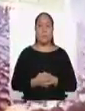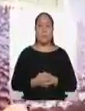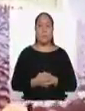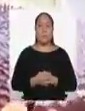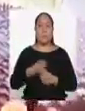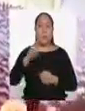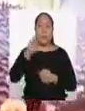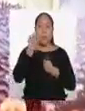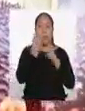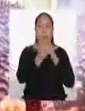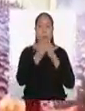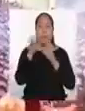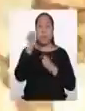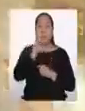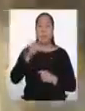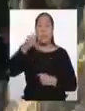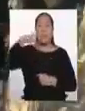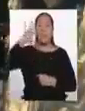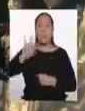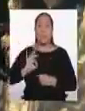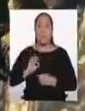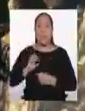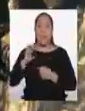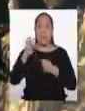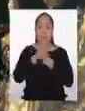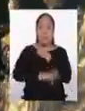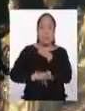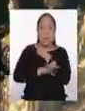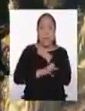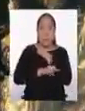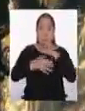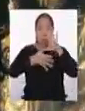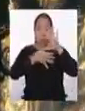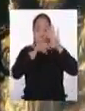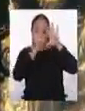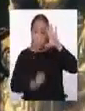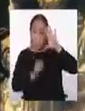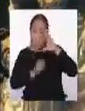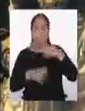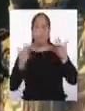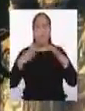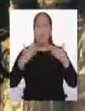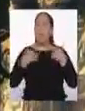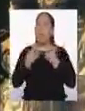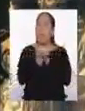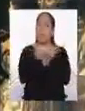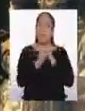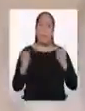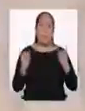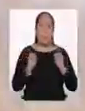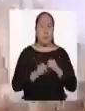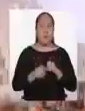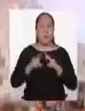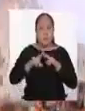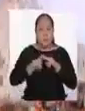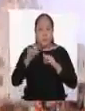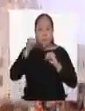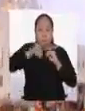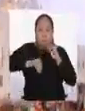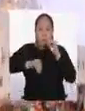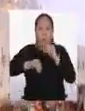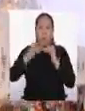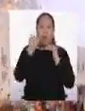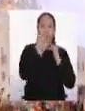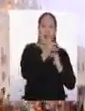En la primera mitad del siglo XIX, los países sudamericanos obtuvimos nuestra independencia y se empezaron a establecer los